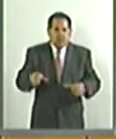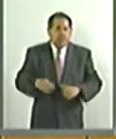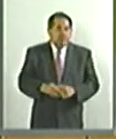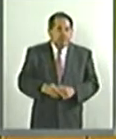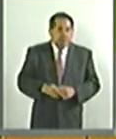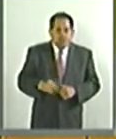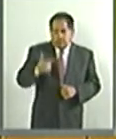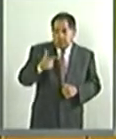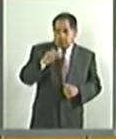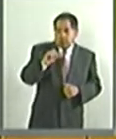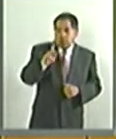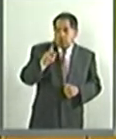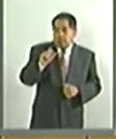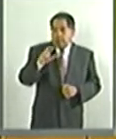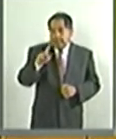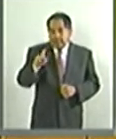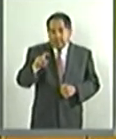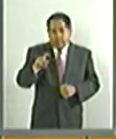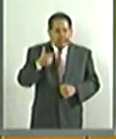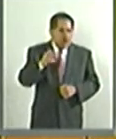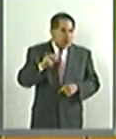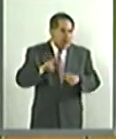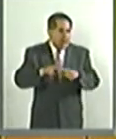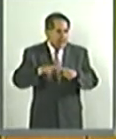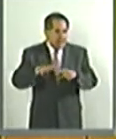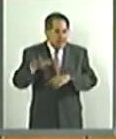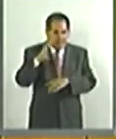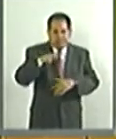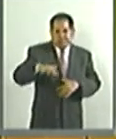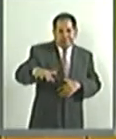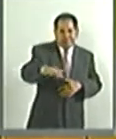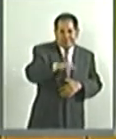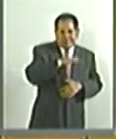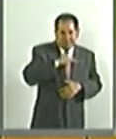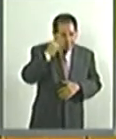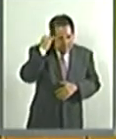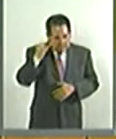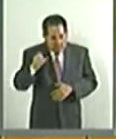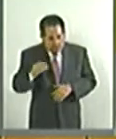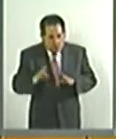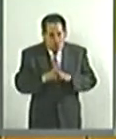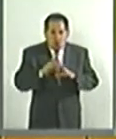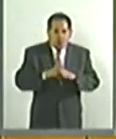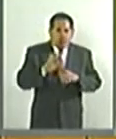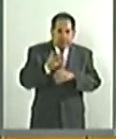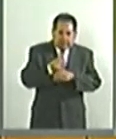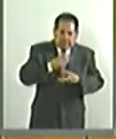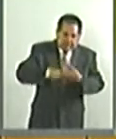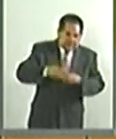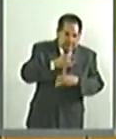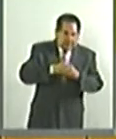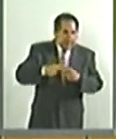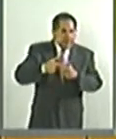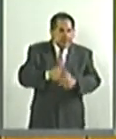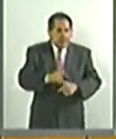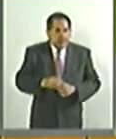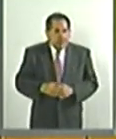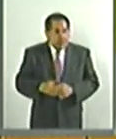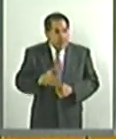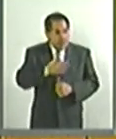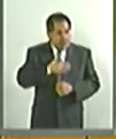Los geoparques son una oportunidad para implementar estrategias de geoconservación. Son